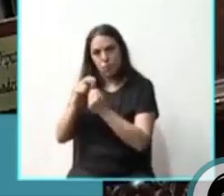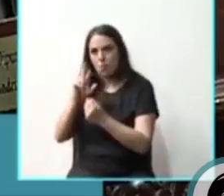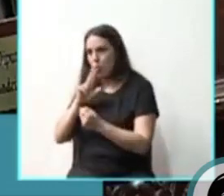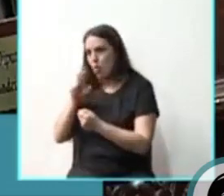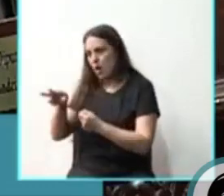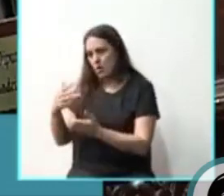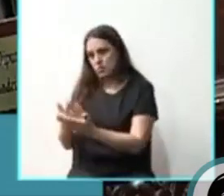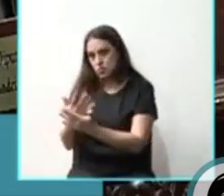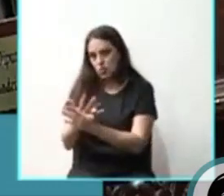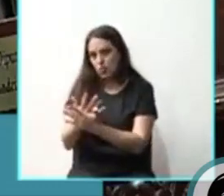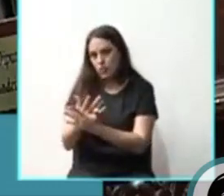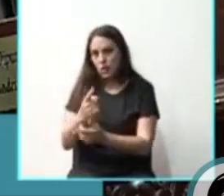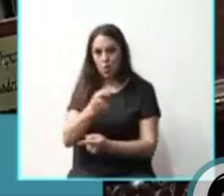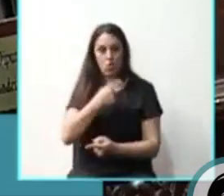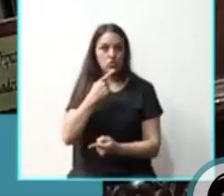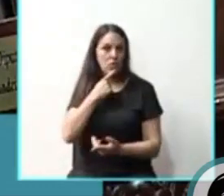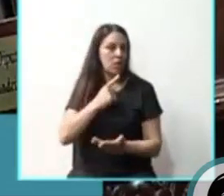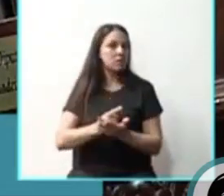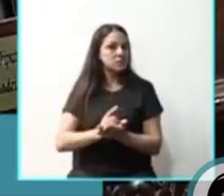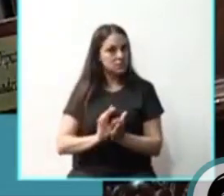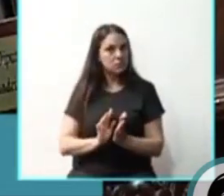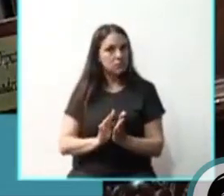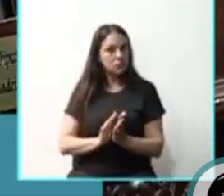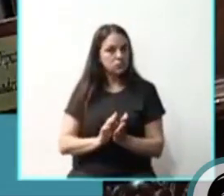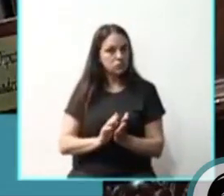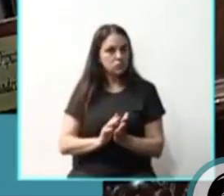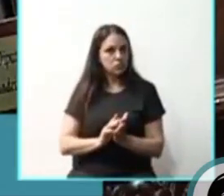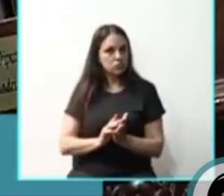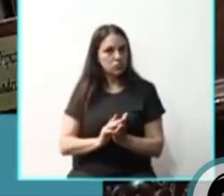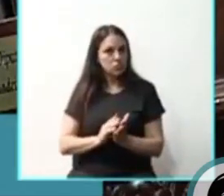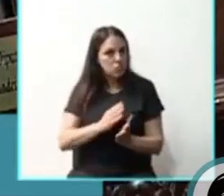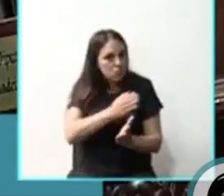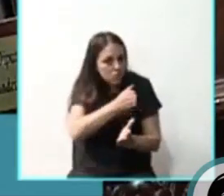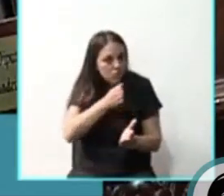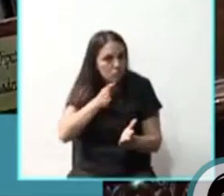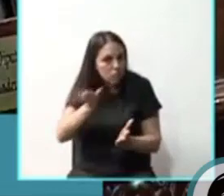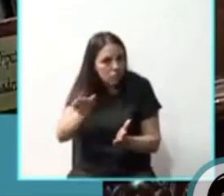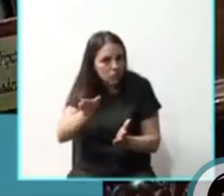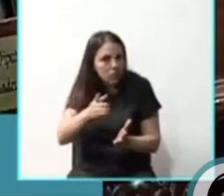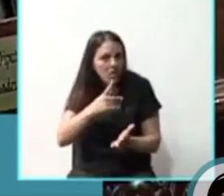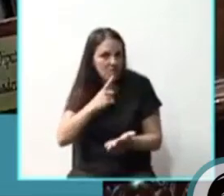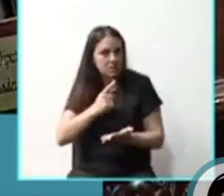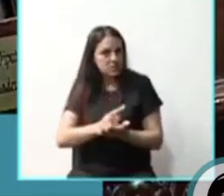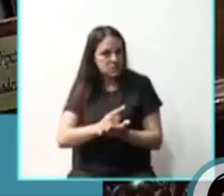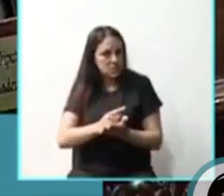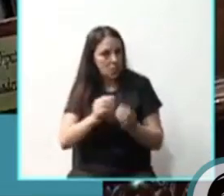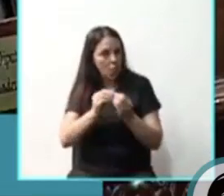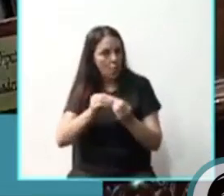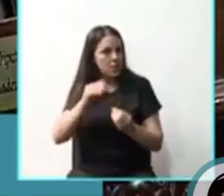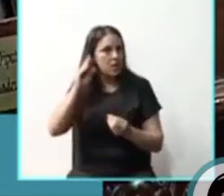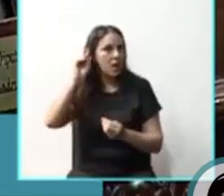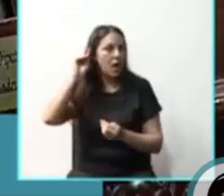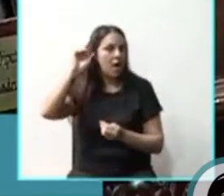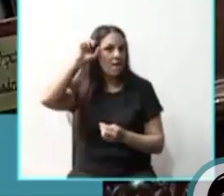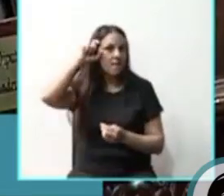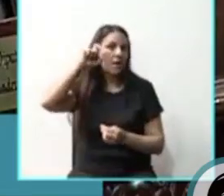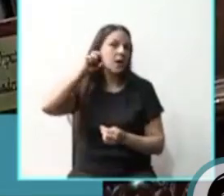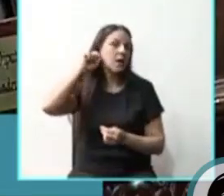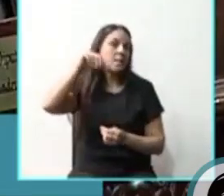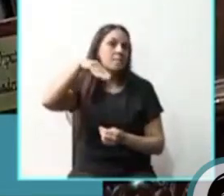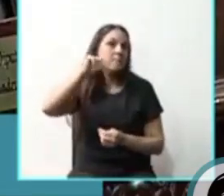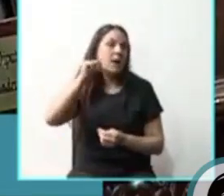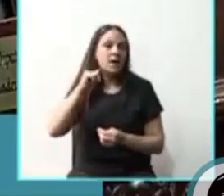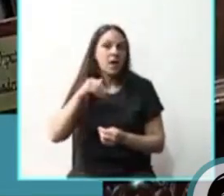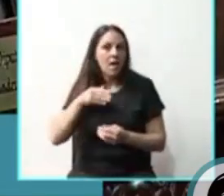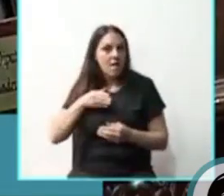nosotros ya decidimos que decidimos de que la vamos a estar con mi compañera miriam bregman cuando termine esta sesión nos vamos a ir a